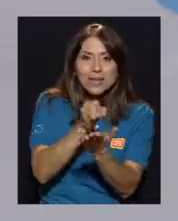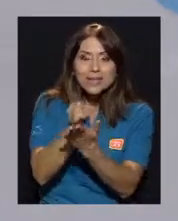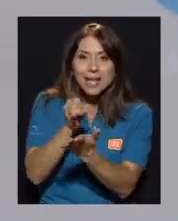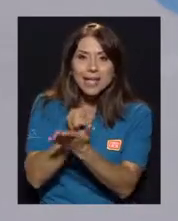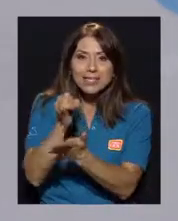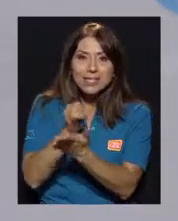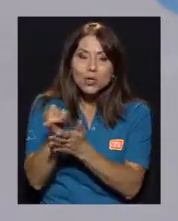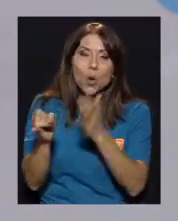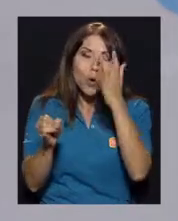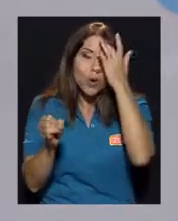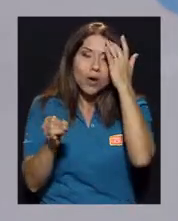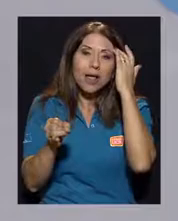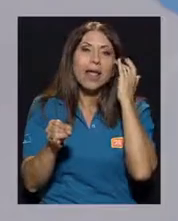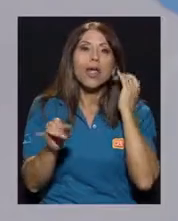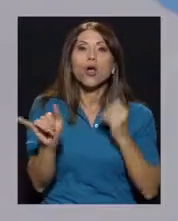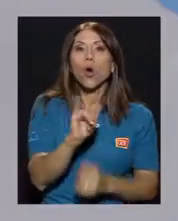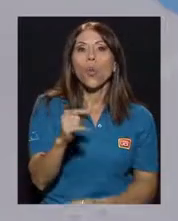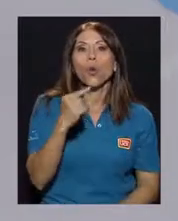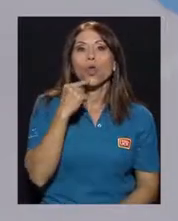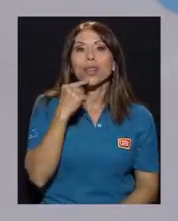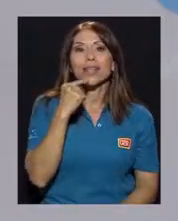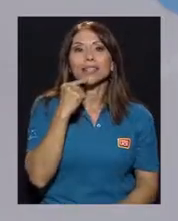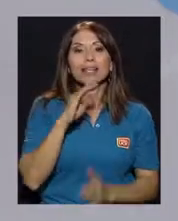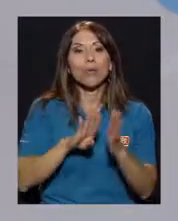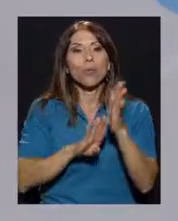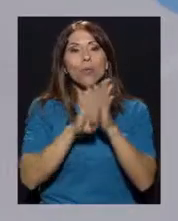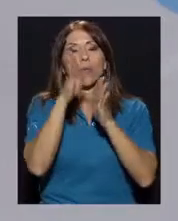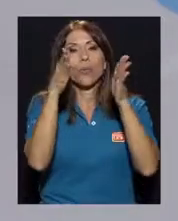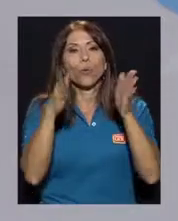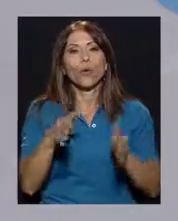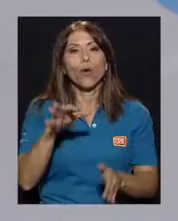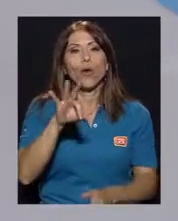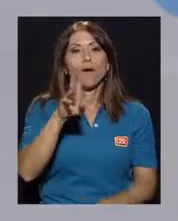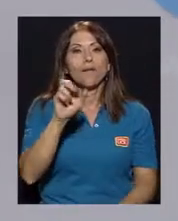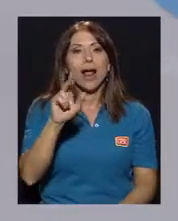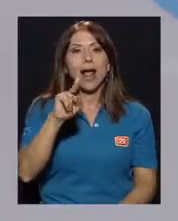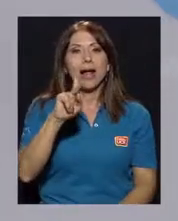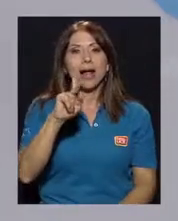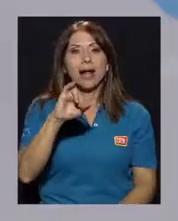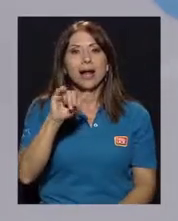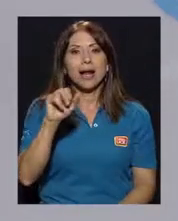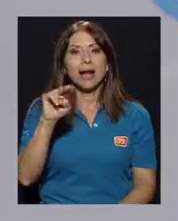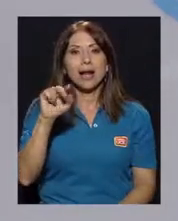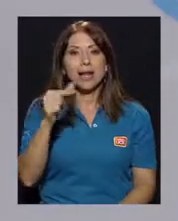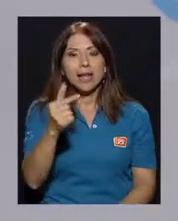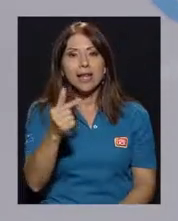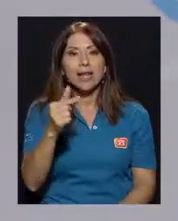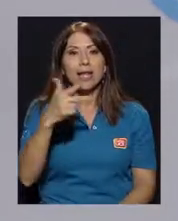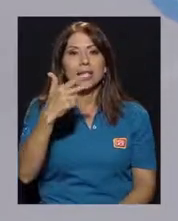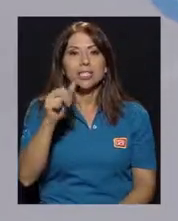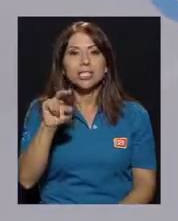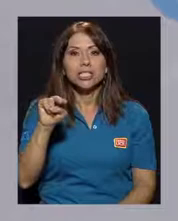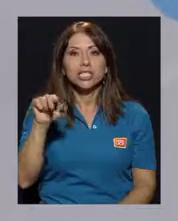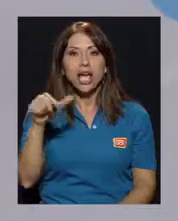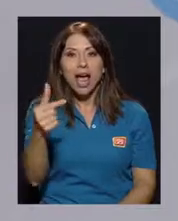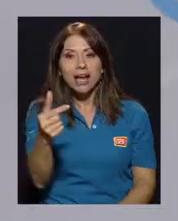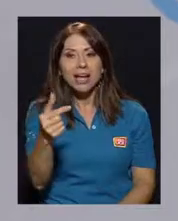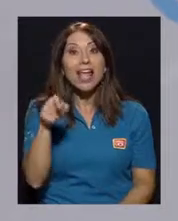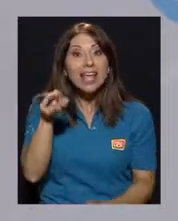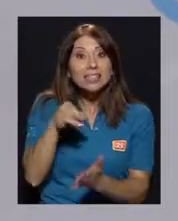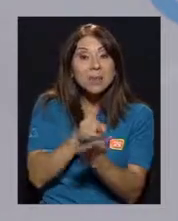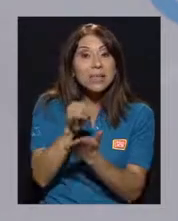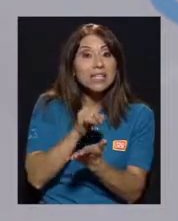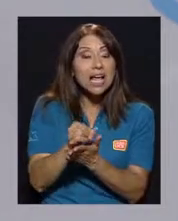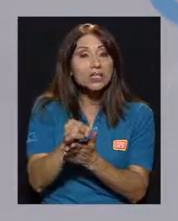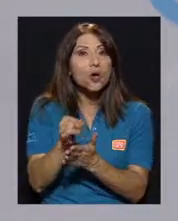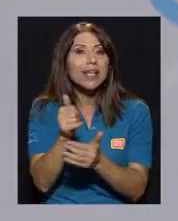dice muy atinadamente don franklin chang dentro del reportaje es investigación de punta costa rica